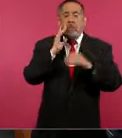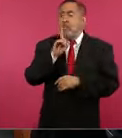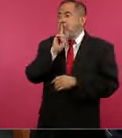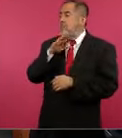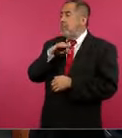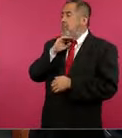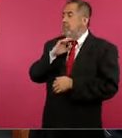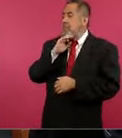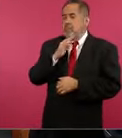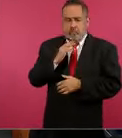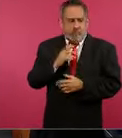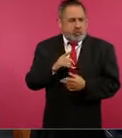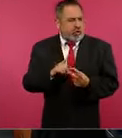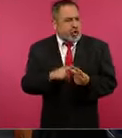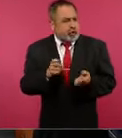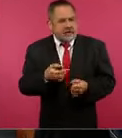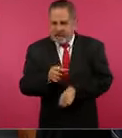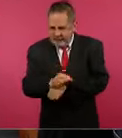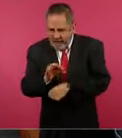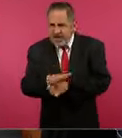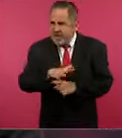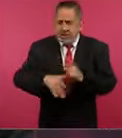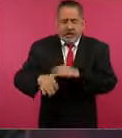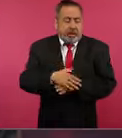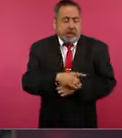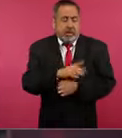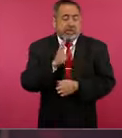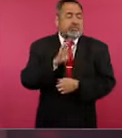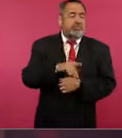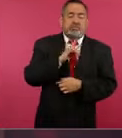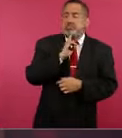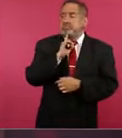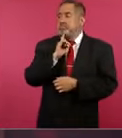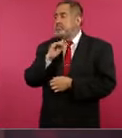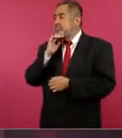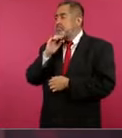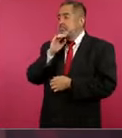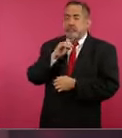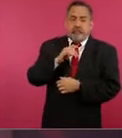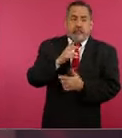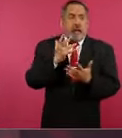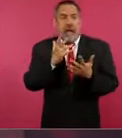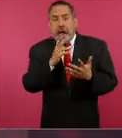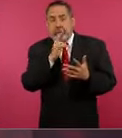son defensores del medio ambiente, ya no les preocupa el cambio climático.